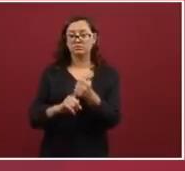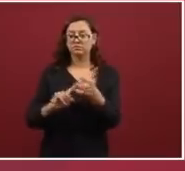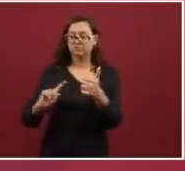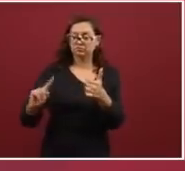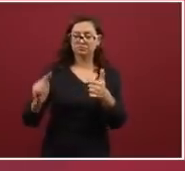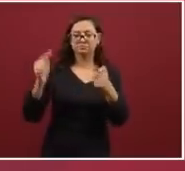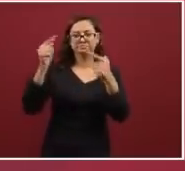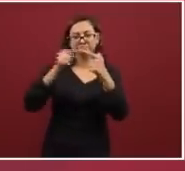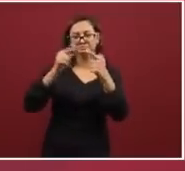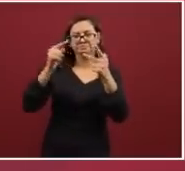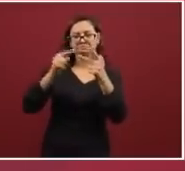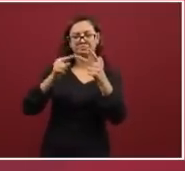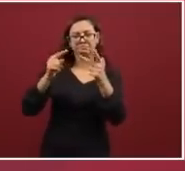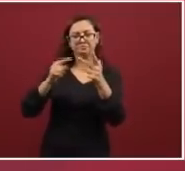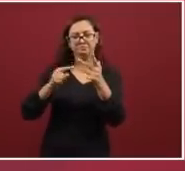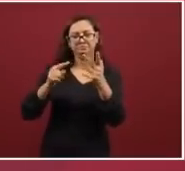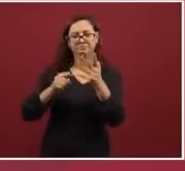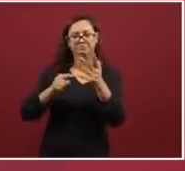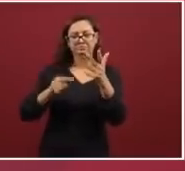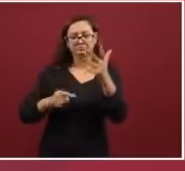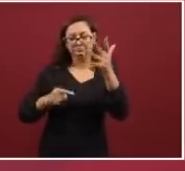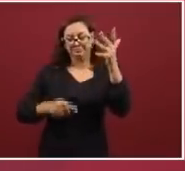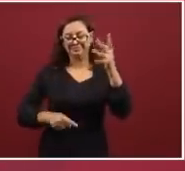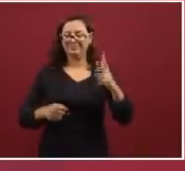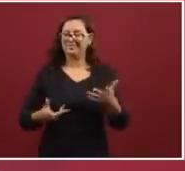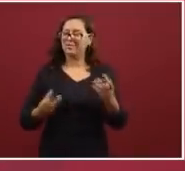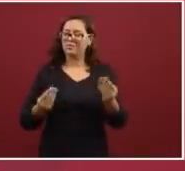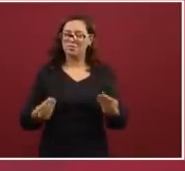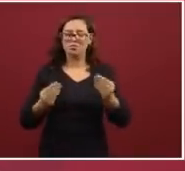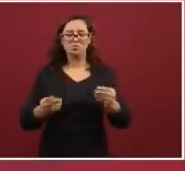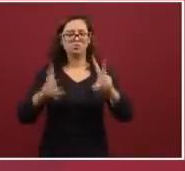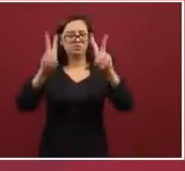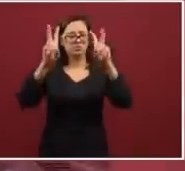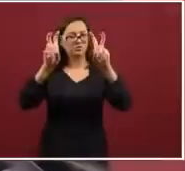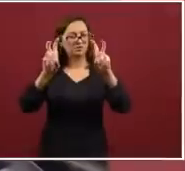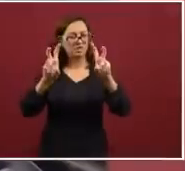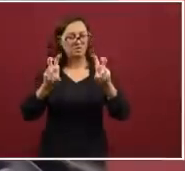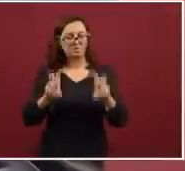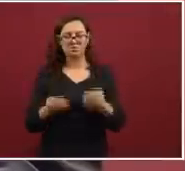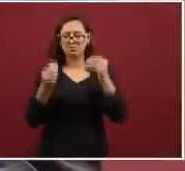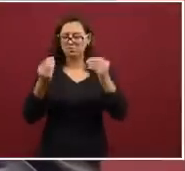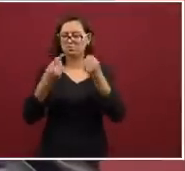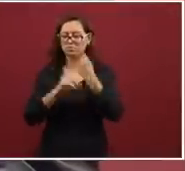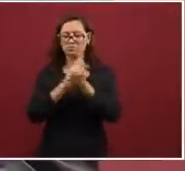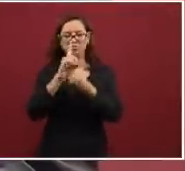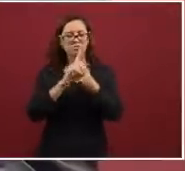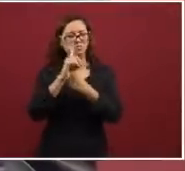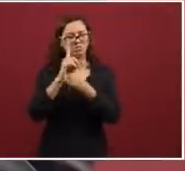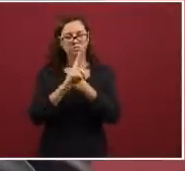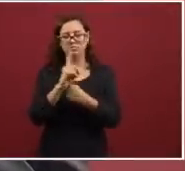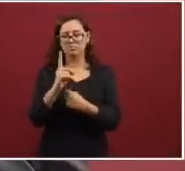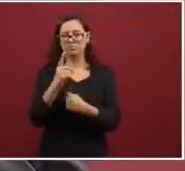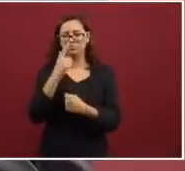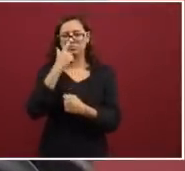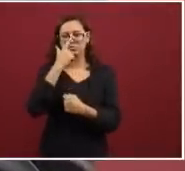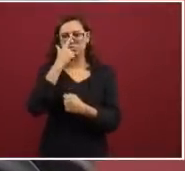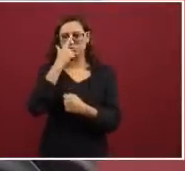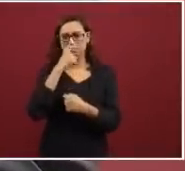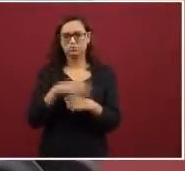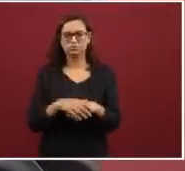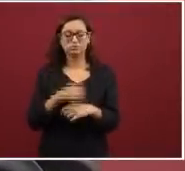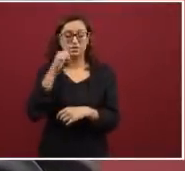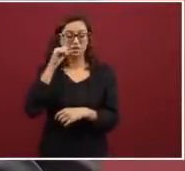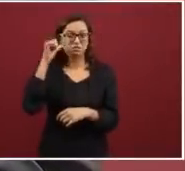priorizado, o sea, que hay muchísimas necesidades, muchos problemas. O sea, ayer lo decía